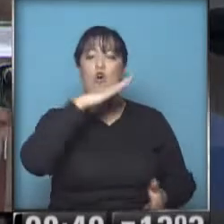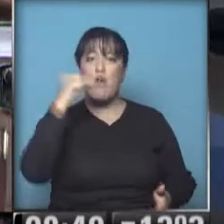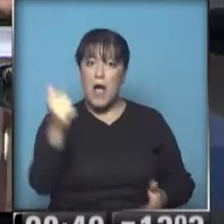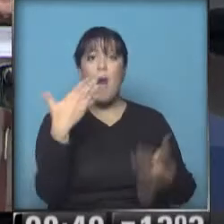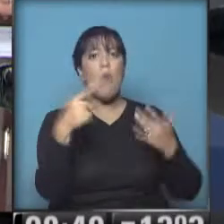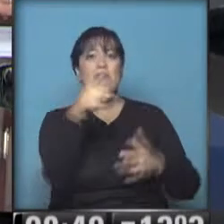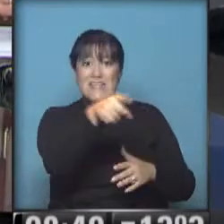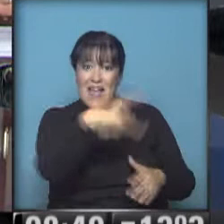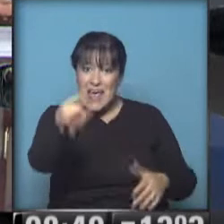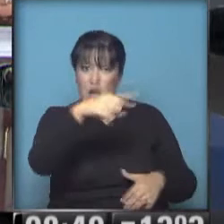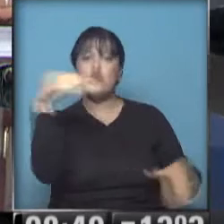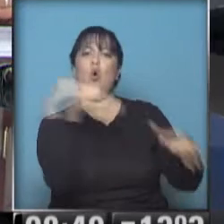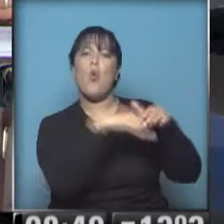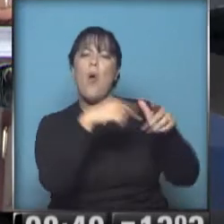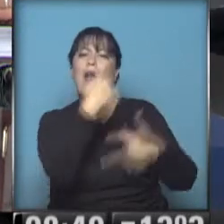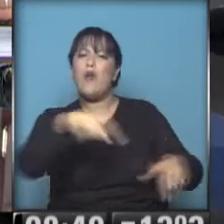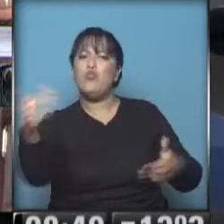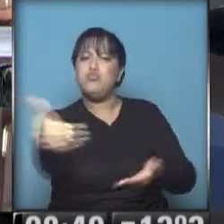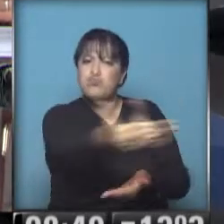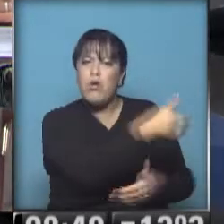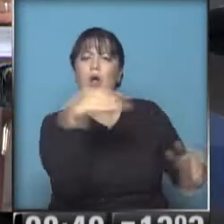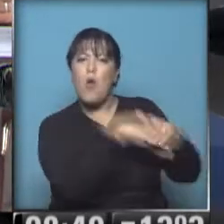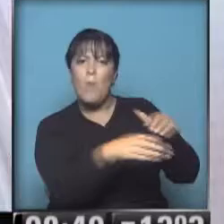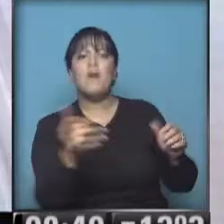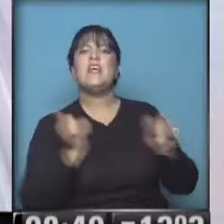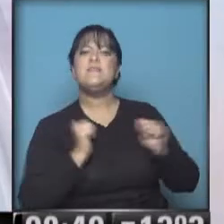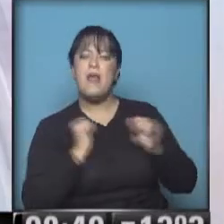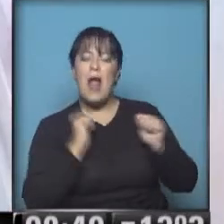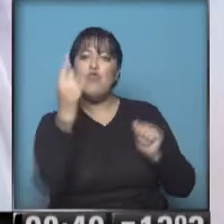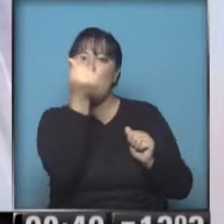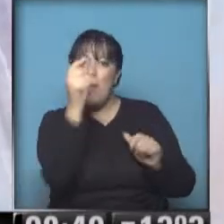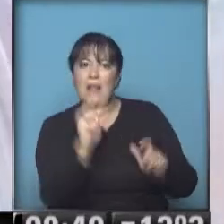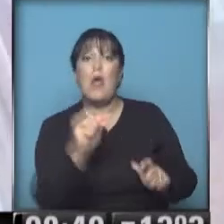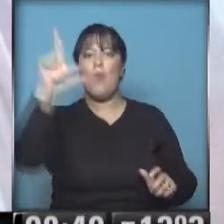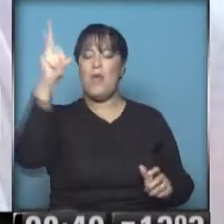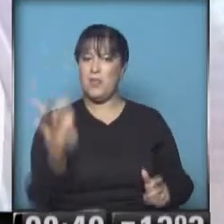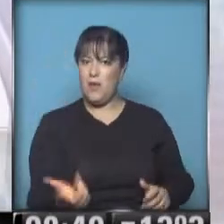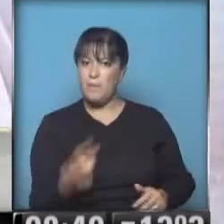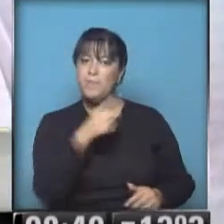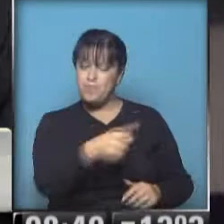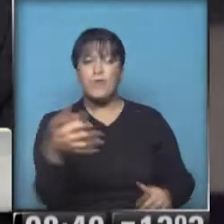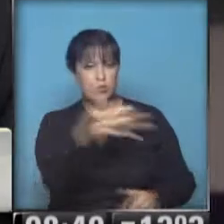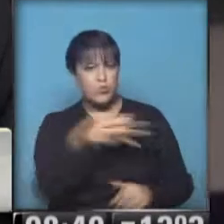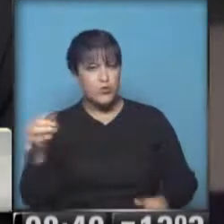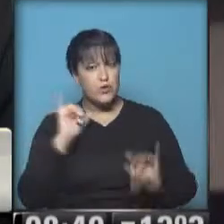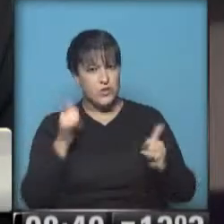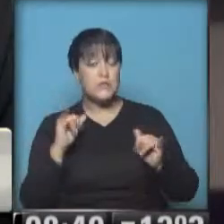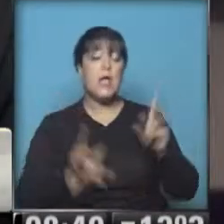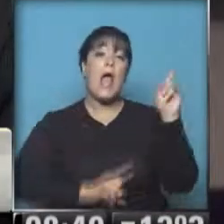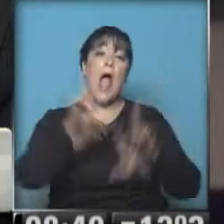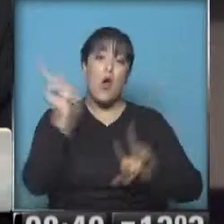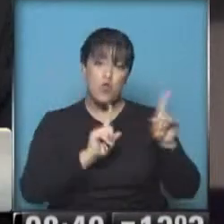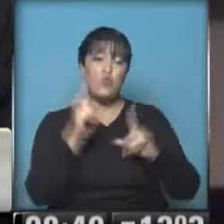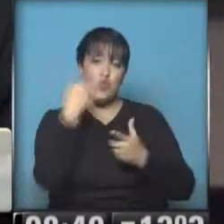que estén guardando la producción a la espera de que aumente el valor raúl de qué se trata es así sí exactamente hubo algunas precisiones